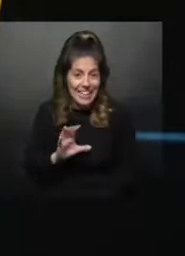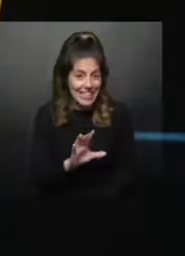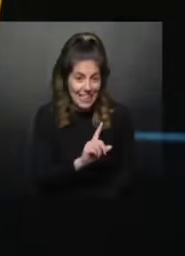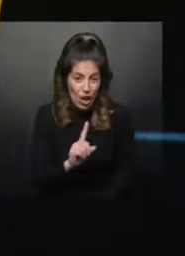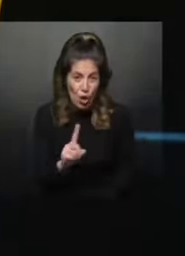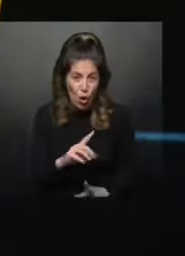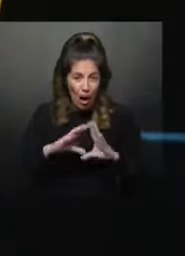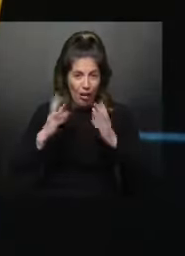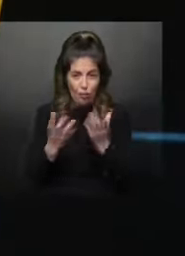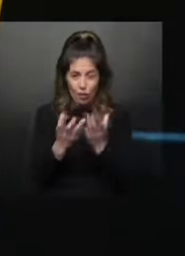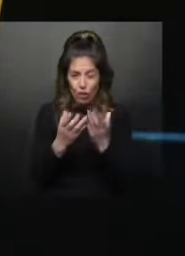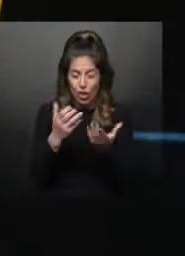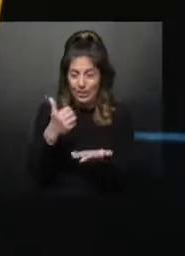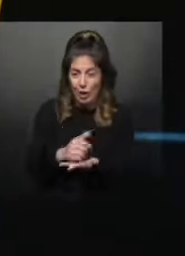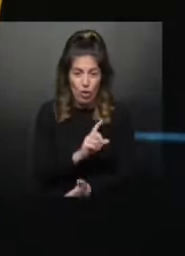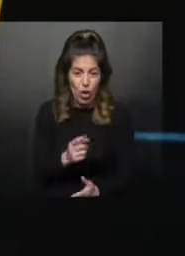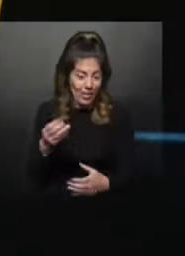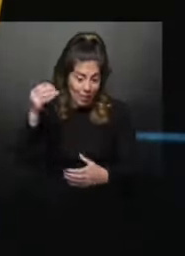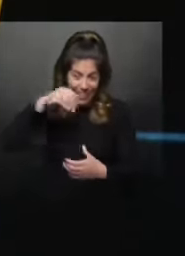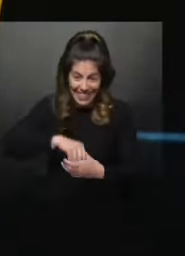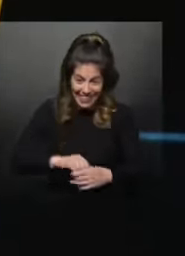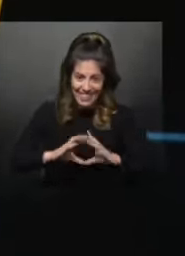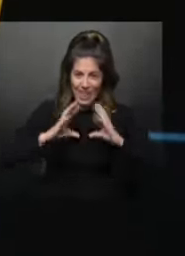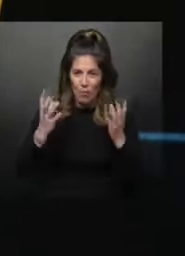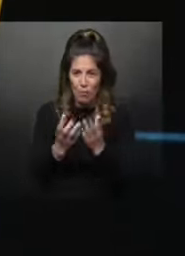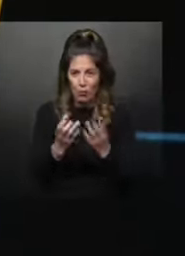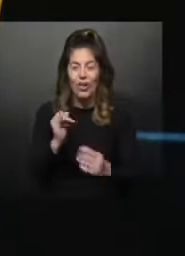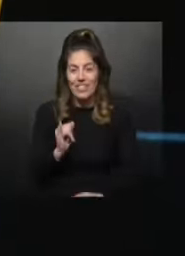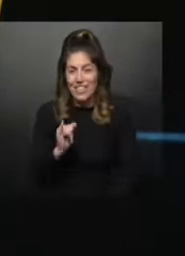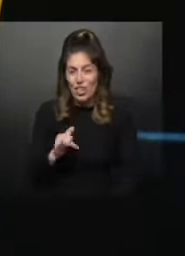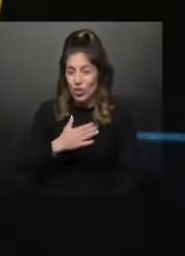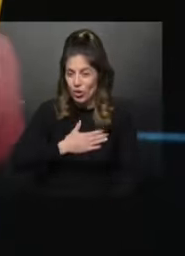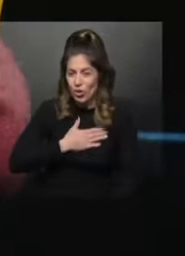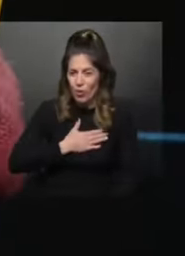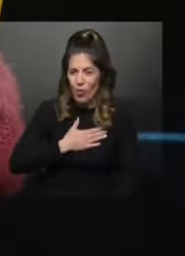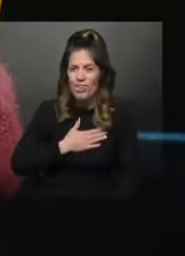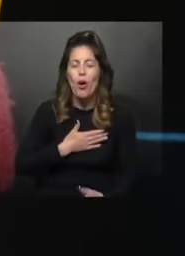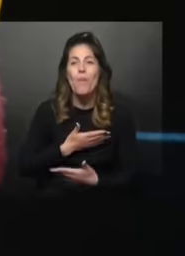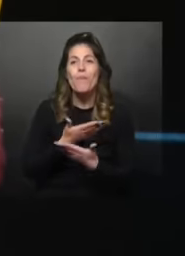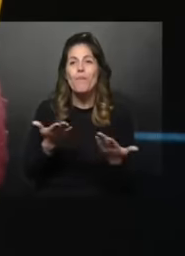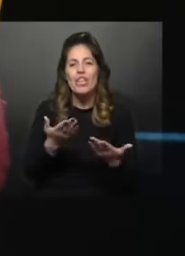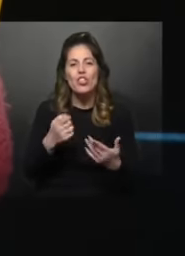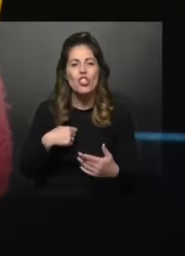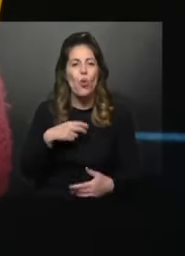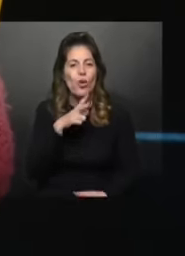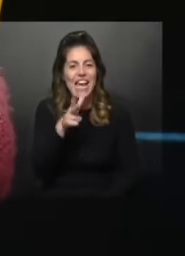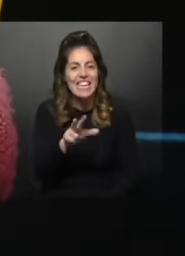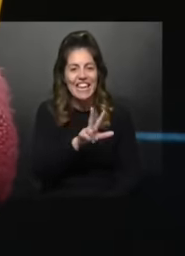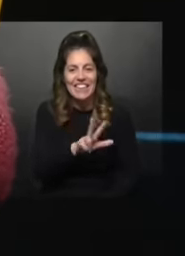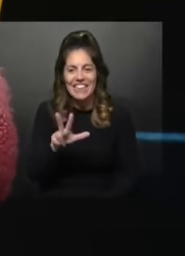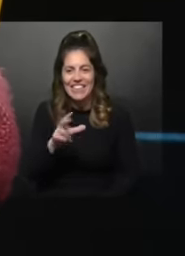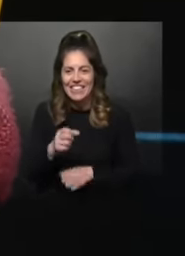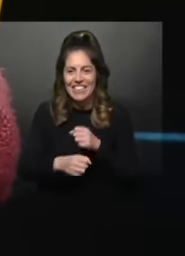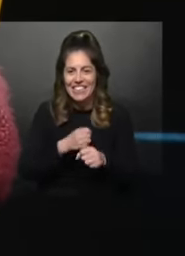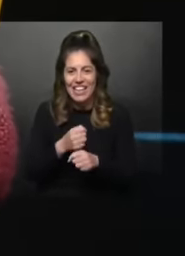toca. Hay que meterse en el mundo que nos toca. De eso estoy totalmente de acuerdo. Pero, y tengo una hija de 33 años